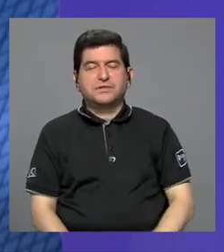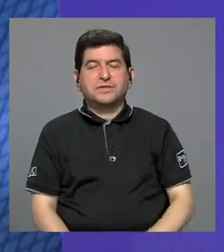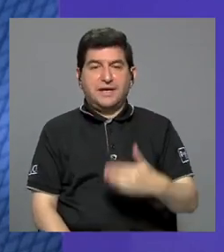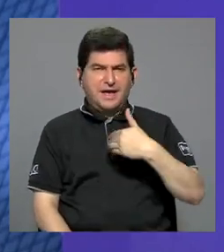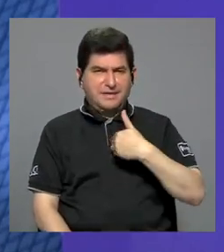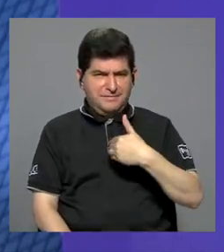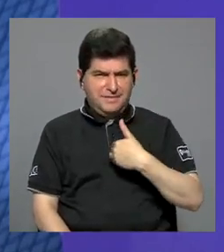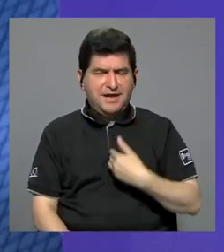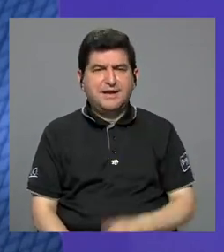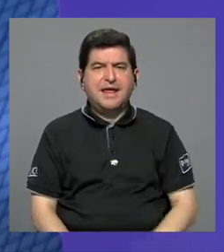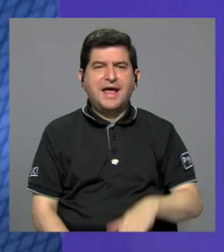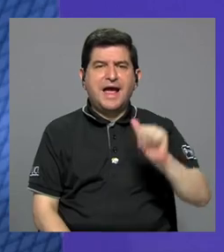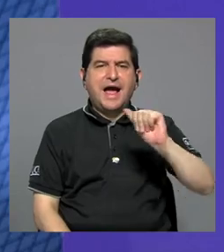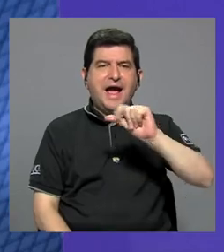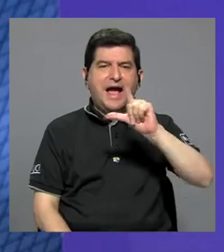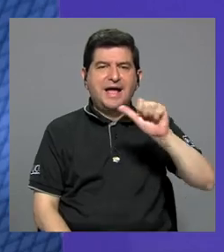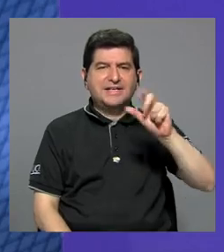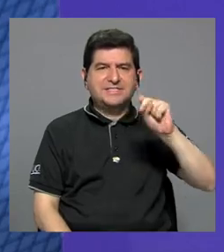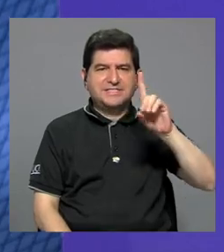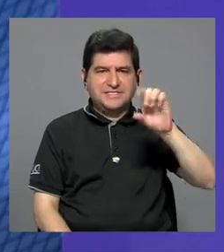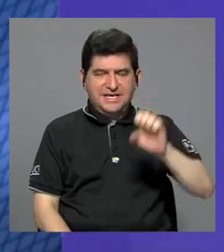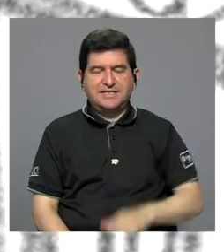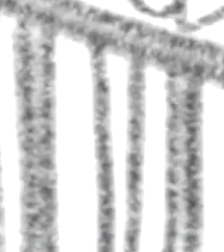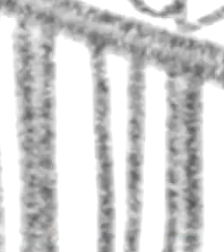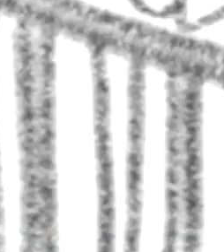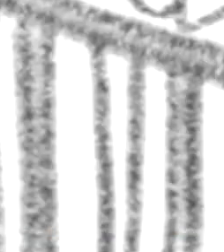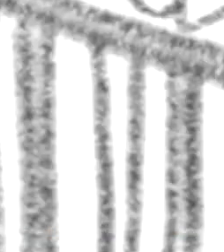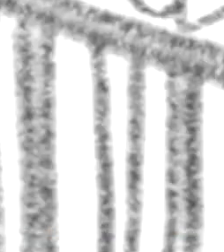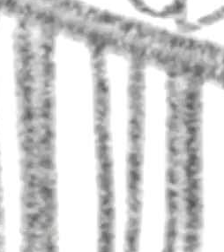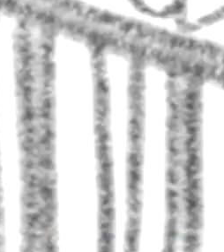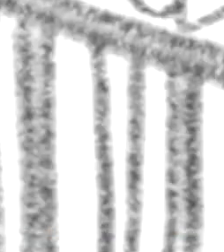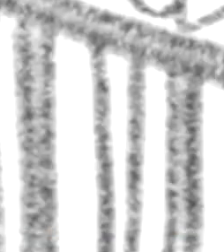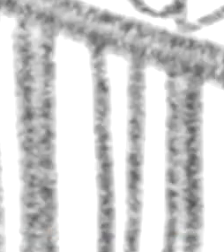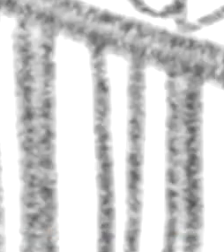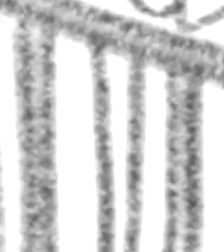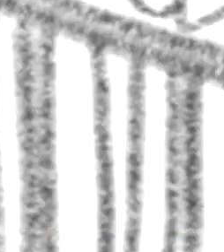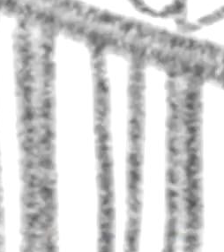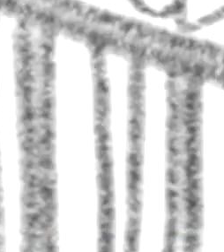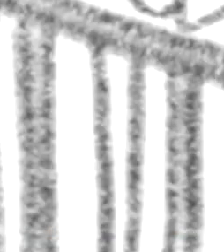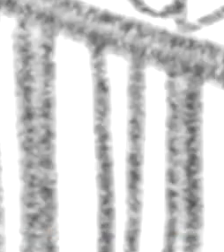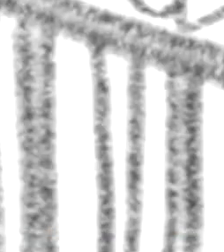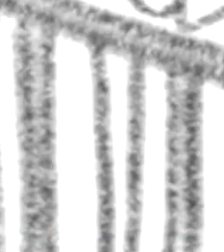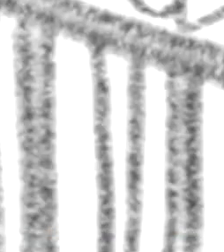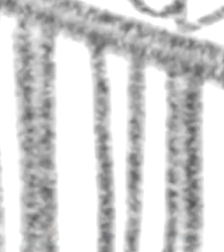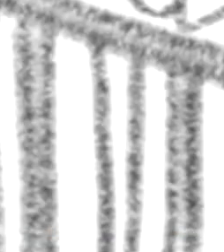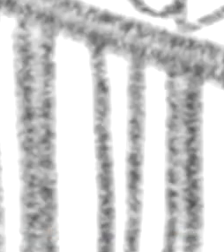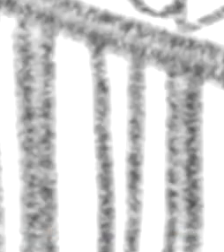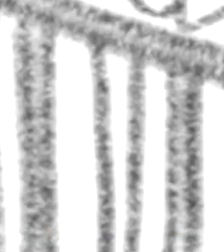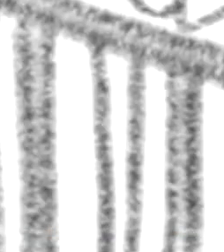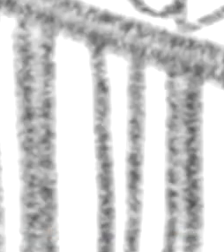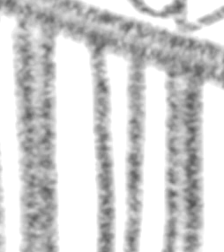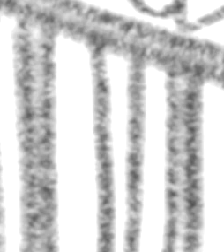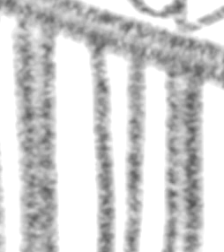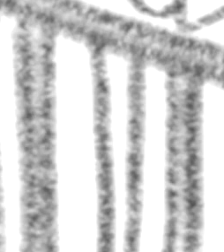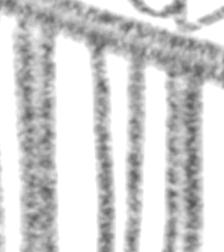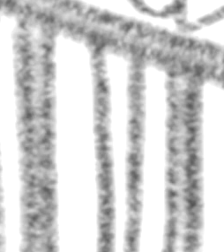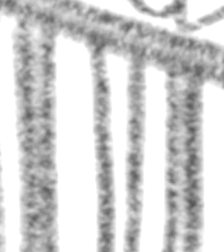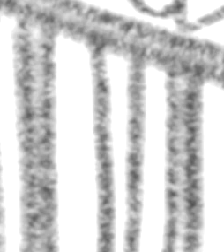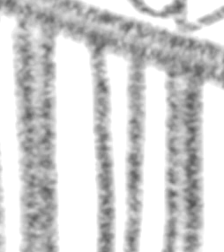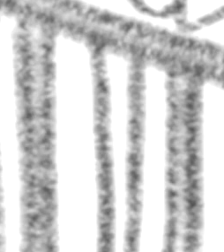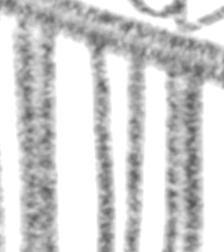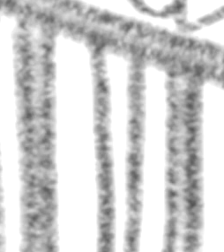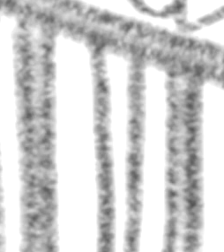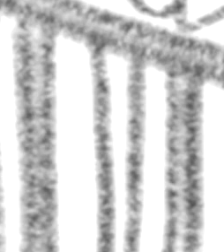Pablo, de Allende, que es el marido de María. Así es, María. Muchos confunden sus impulsos